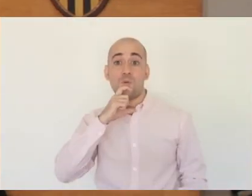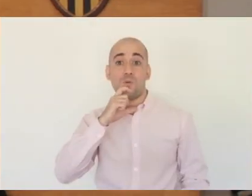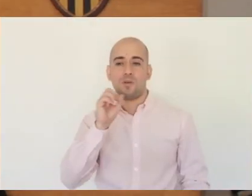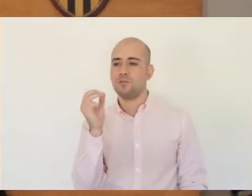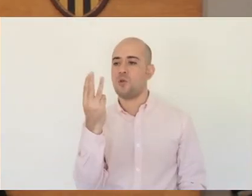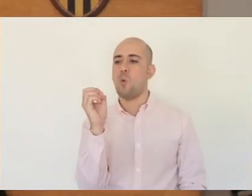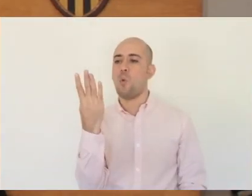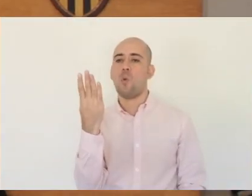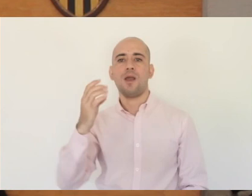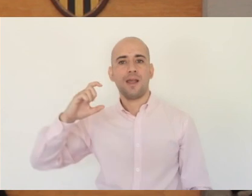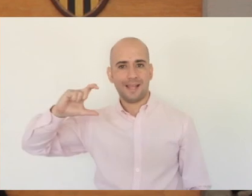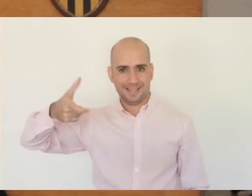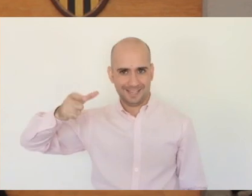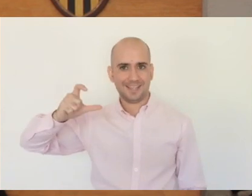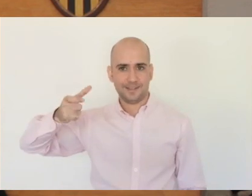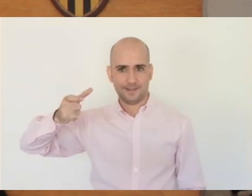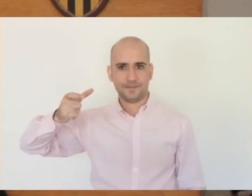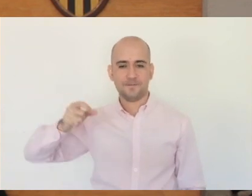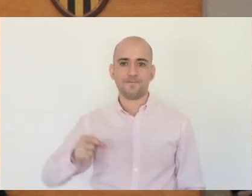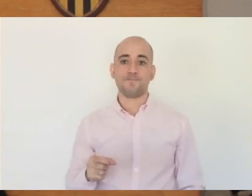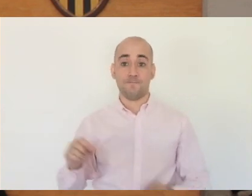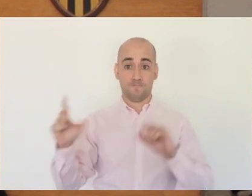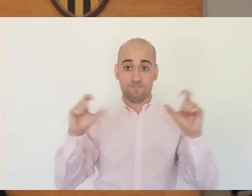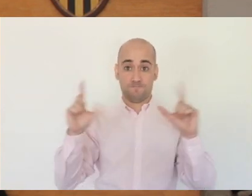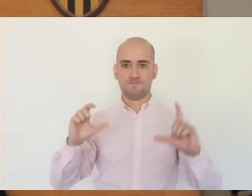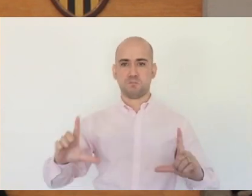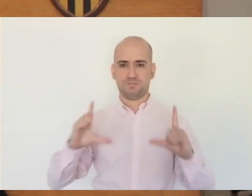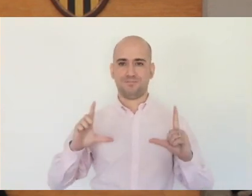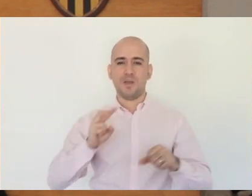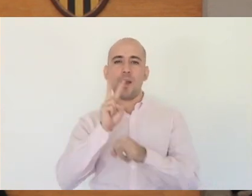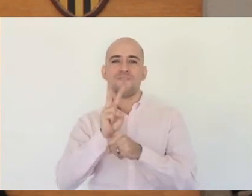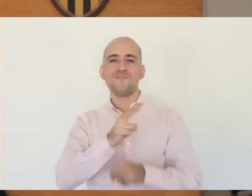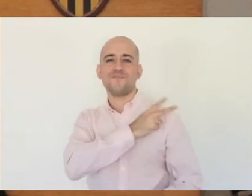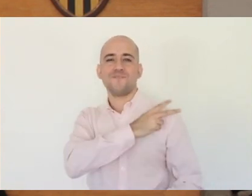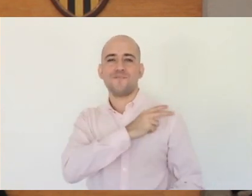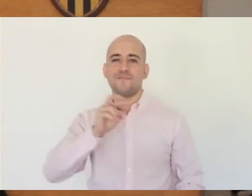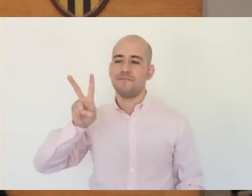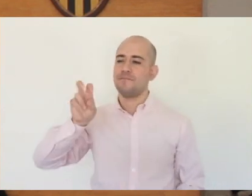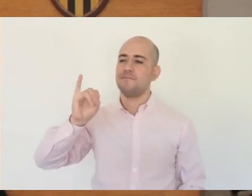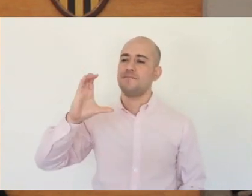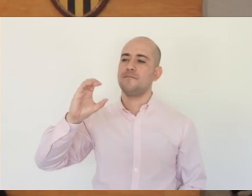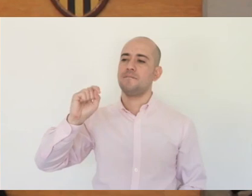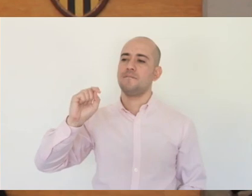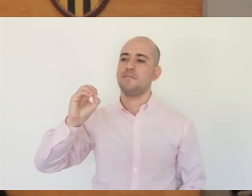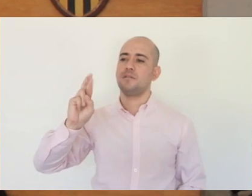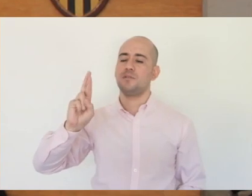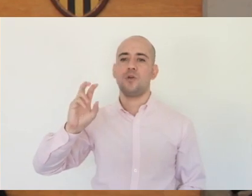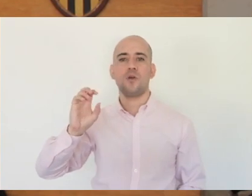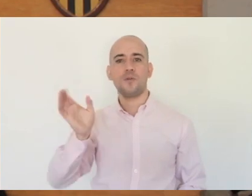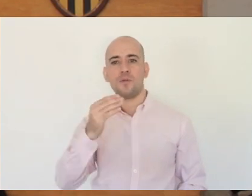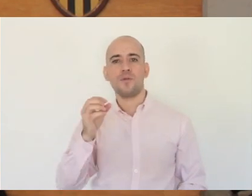Recibe su licencia los alumnos y alumnas del segundo ciclo G, liderado por su profesor jefe, Víctor